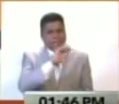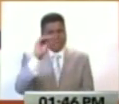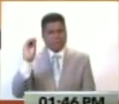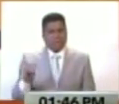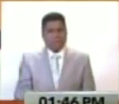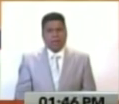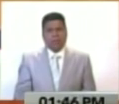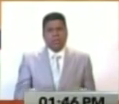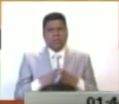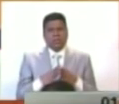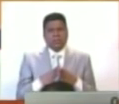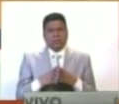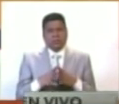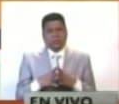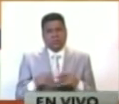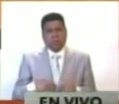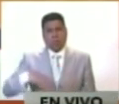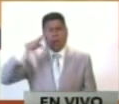ejércitos extranjeros